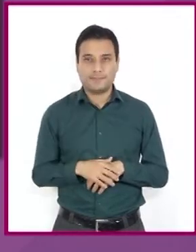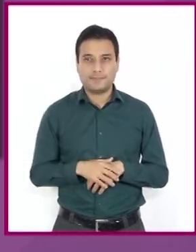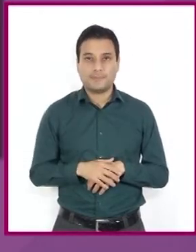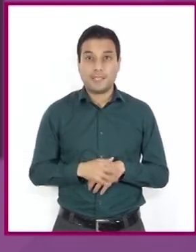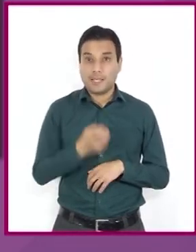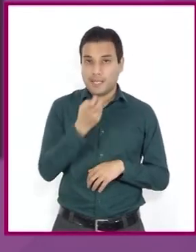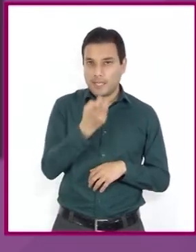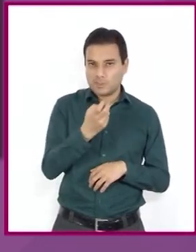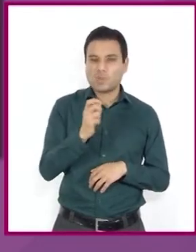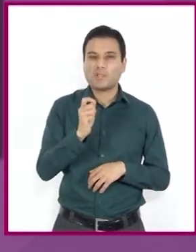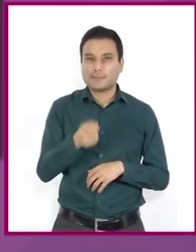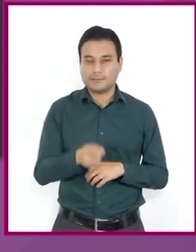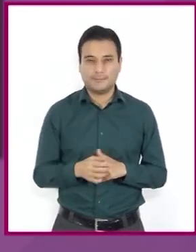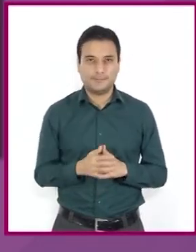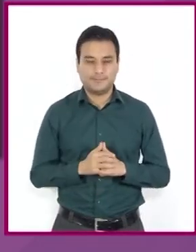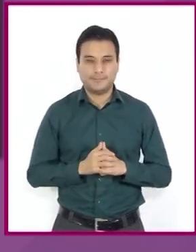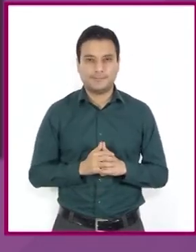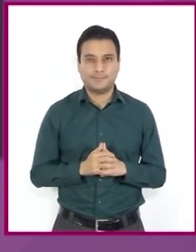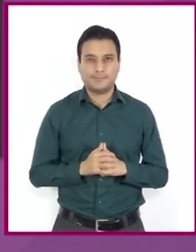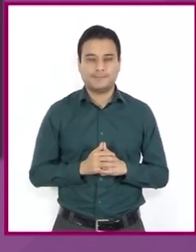es.